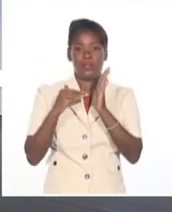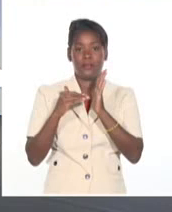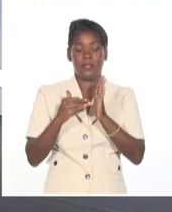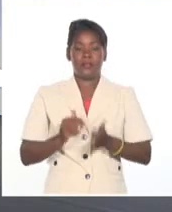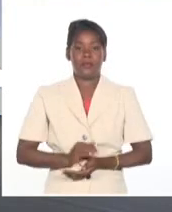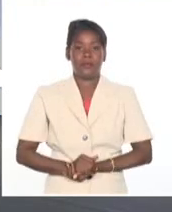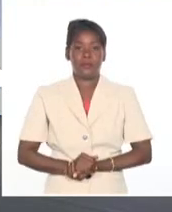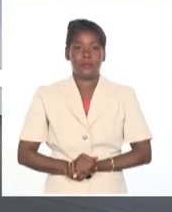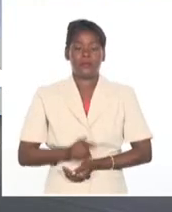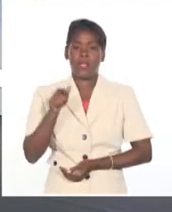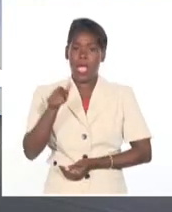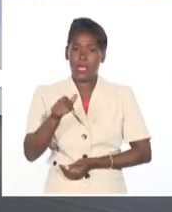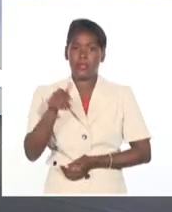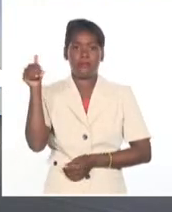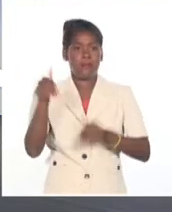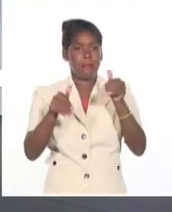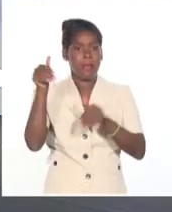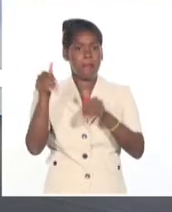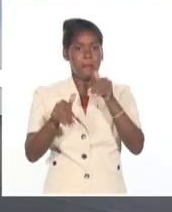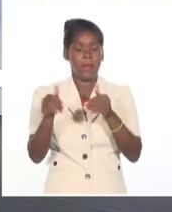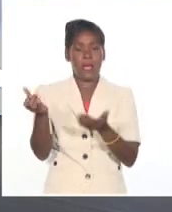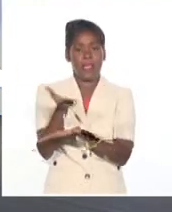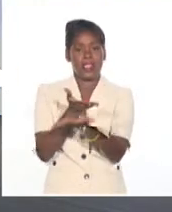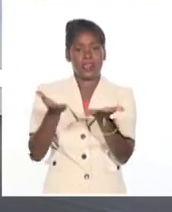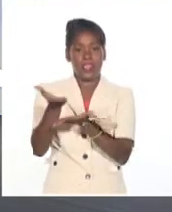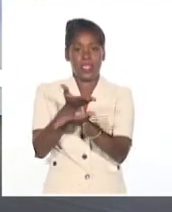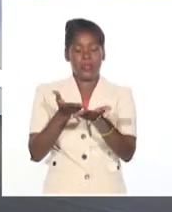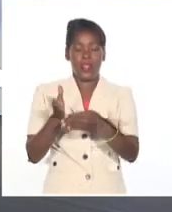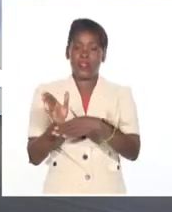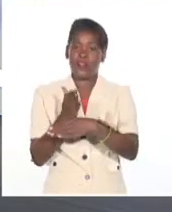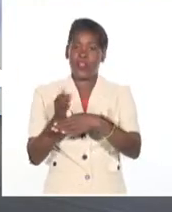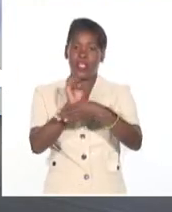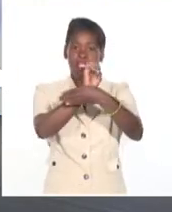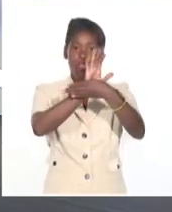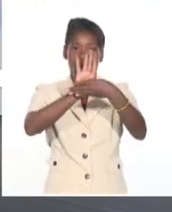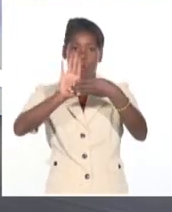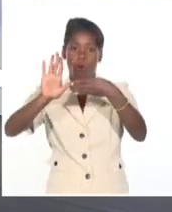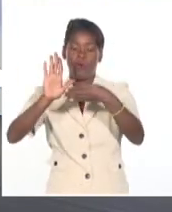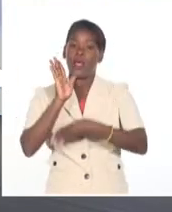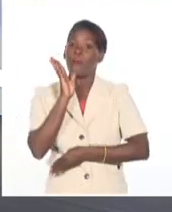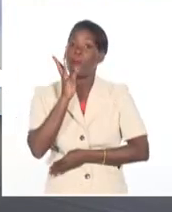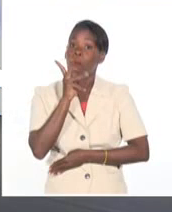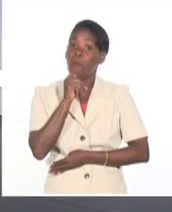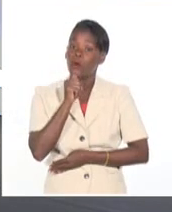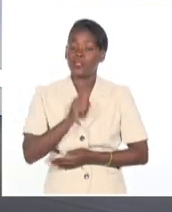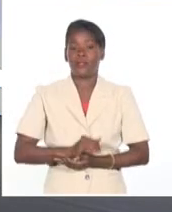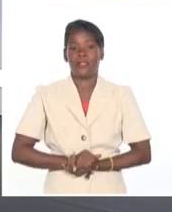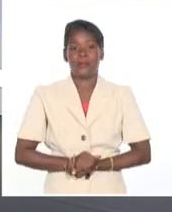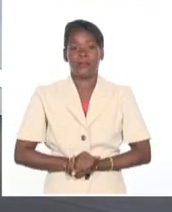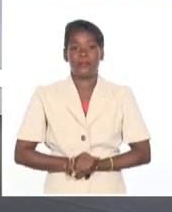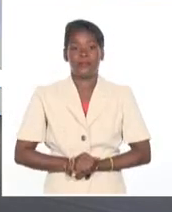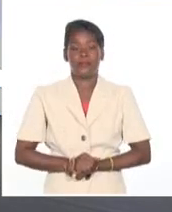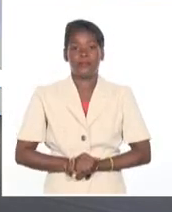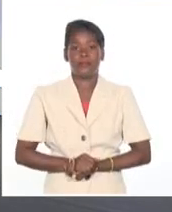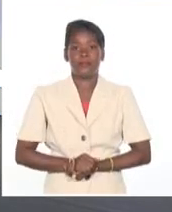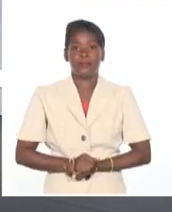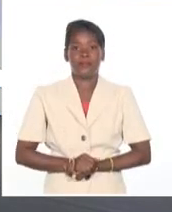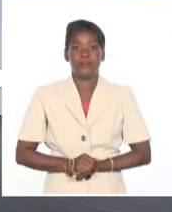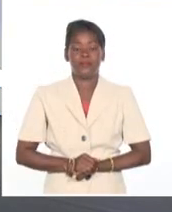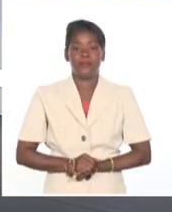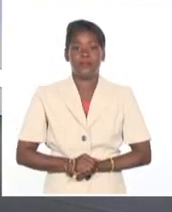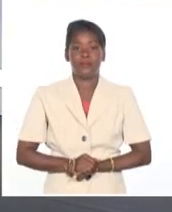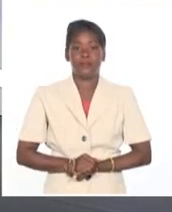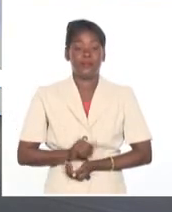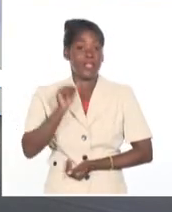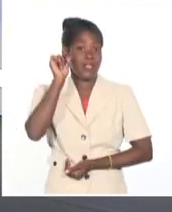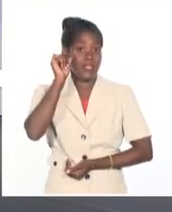presentarán selecciones de las piezas Cascanueces, Paquita, Don Quijote, entre otros clásicos. También el sábado